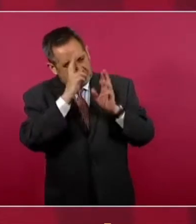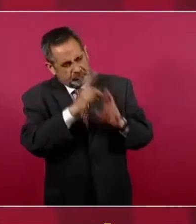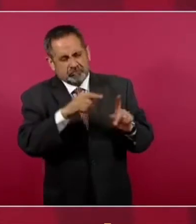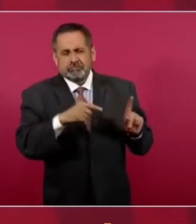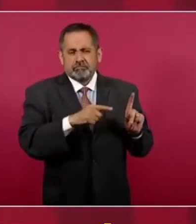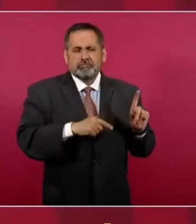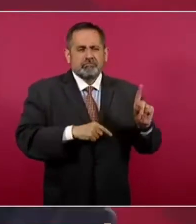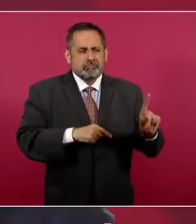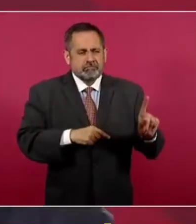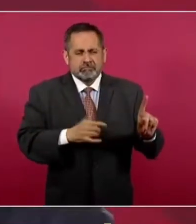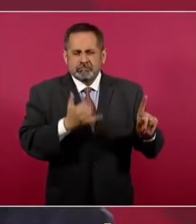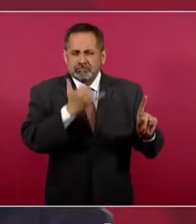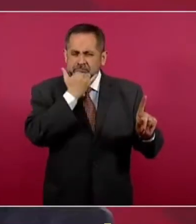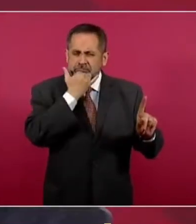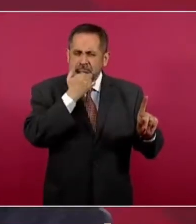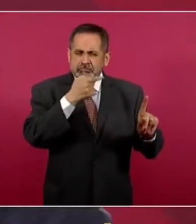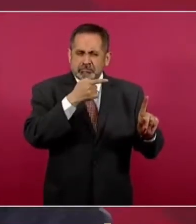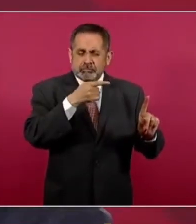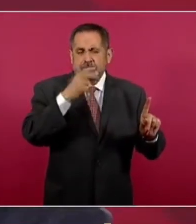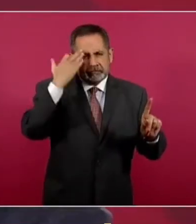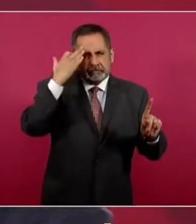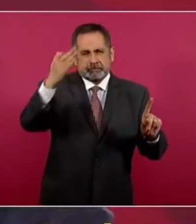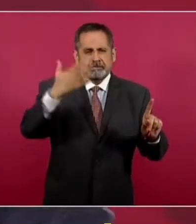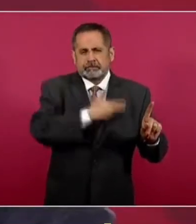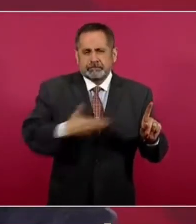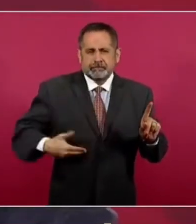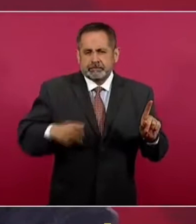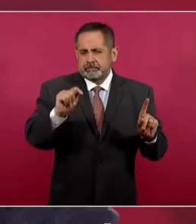cuando el presidente Trump,